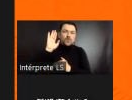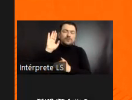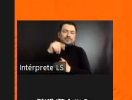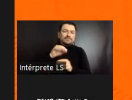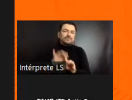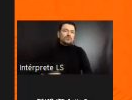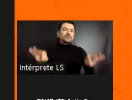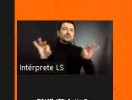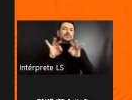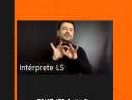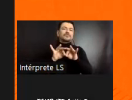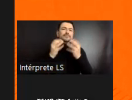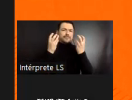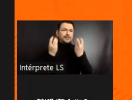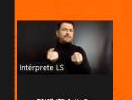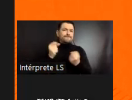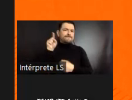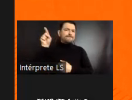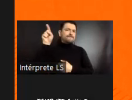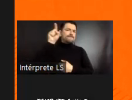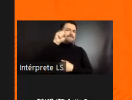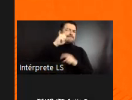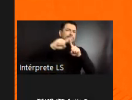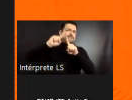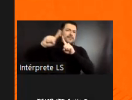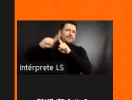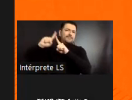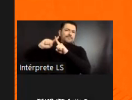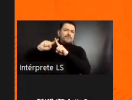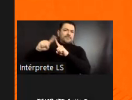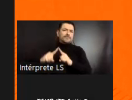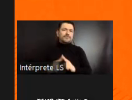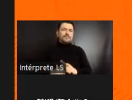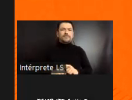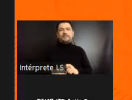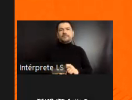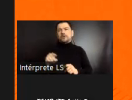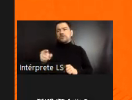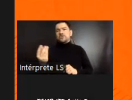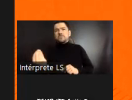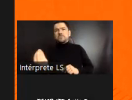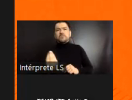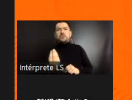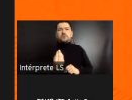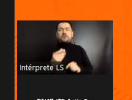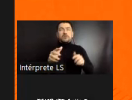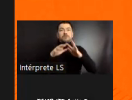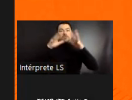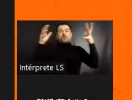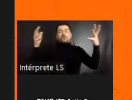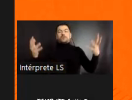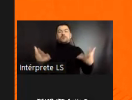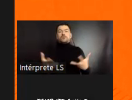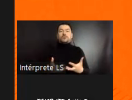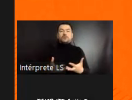ciudades y a nivel urbano, porque la multisectorialidad de la seguridad global está involucrada.